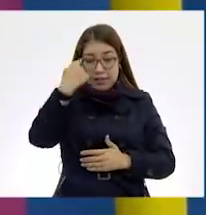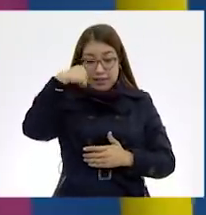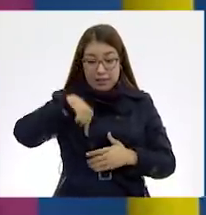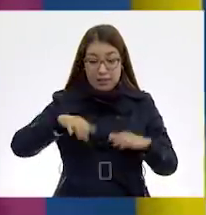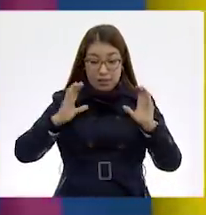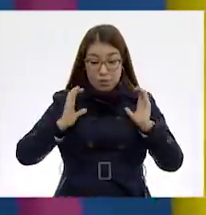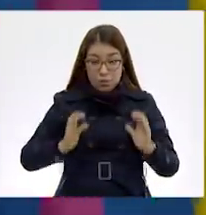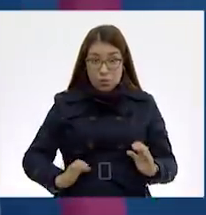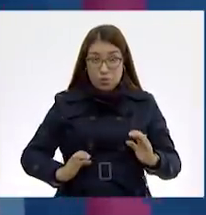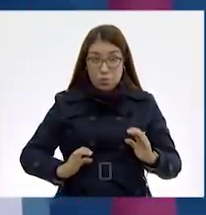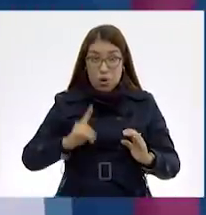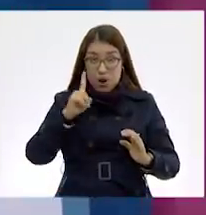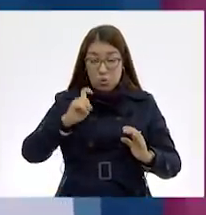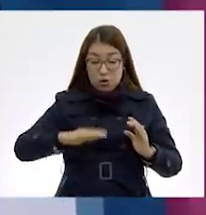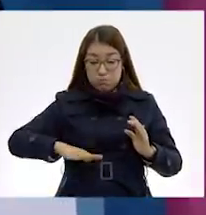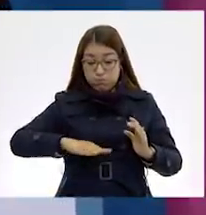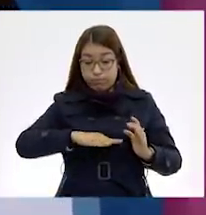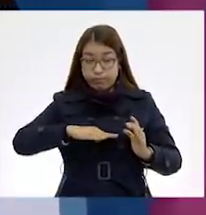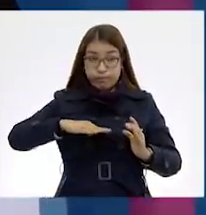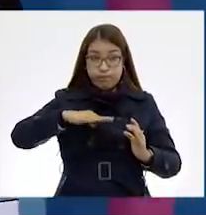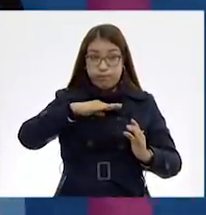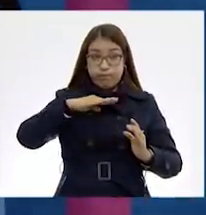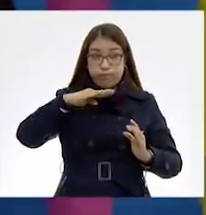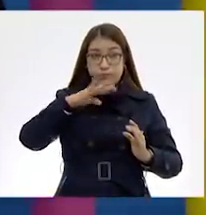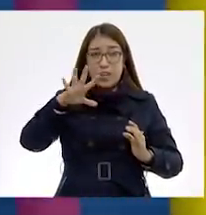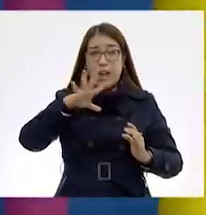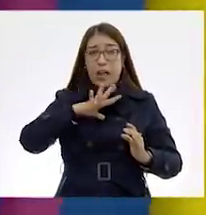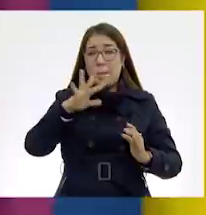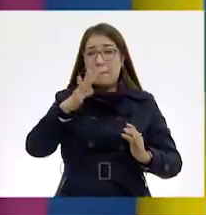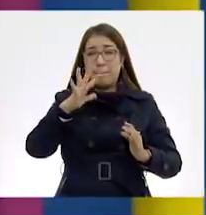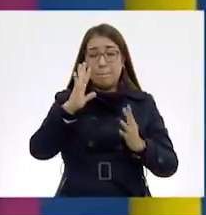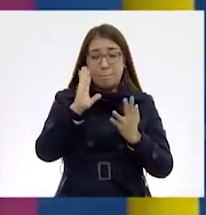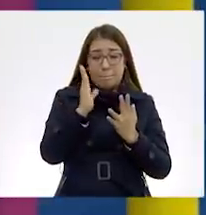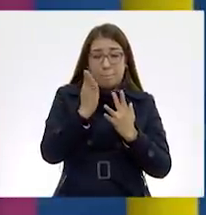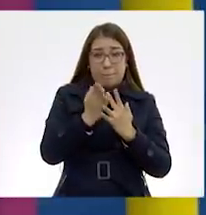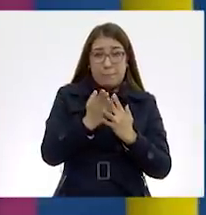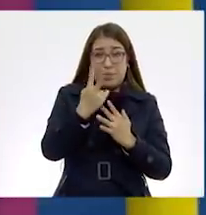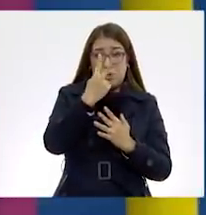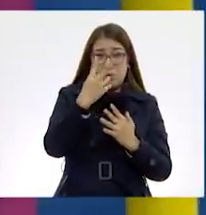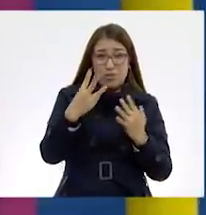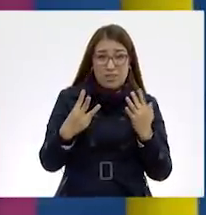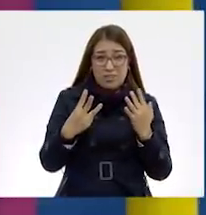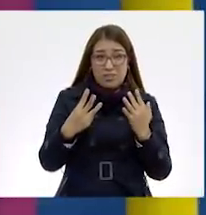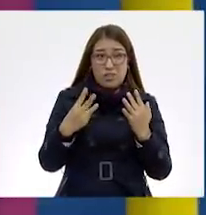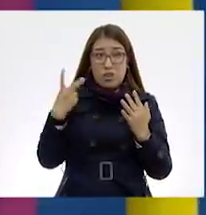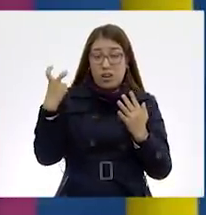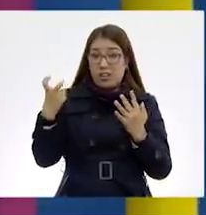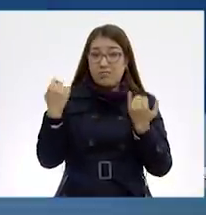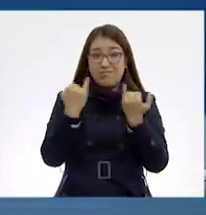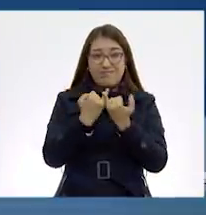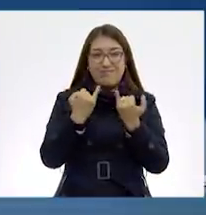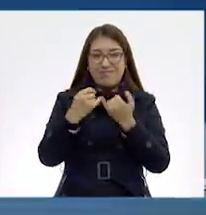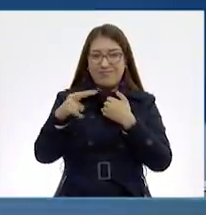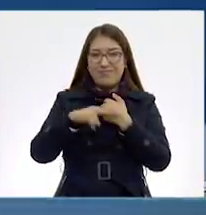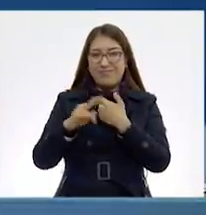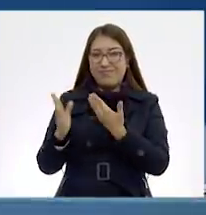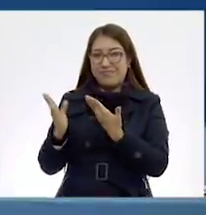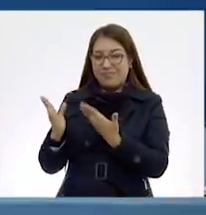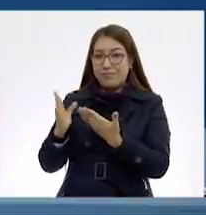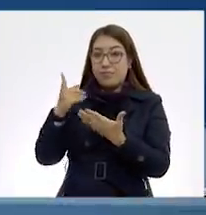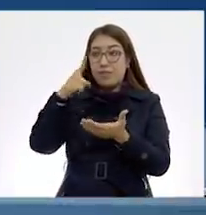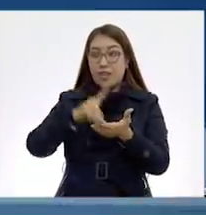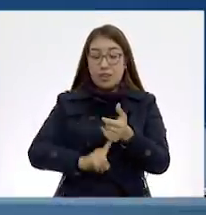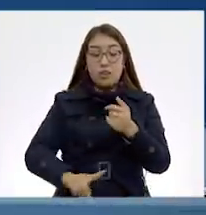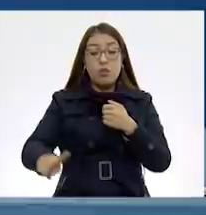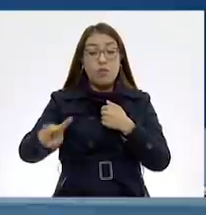cuerpo cubre casi las 2/3 partes y está presente en los tejidos corporales